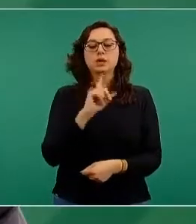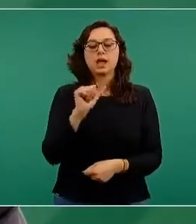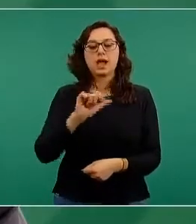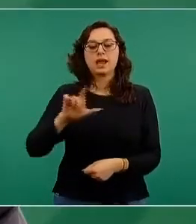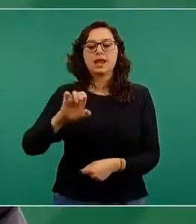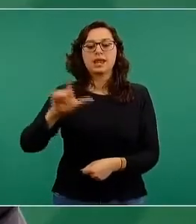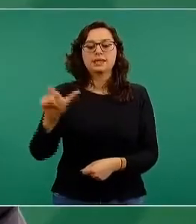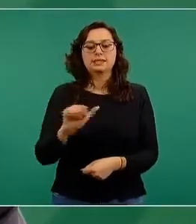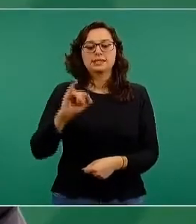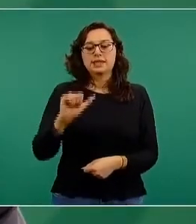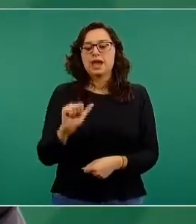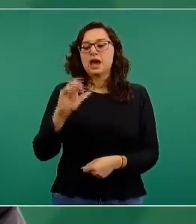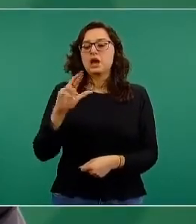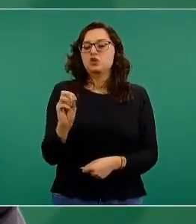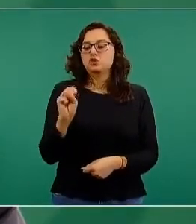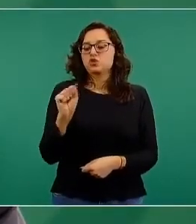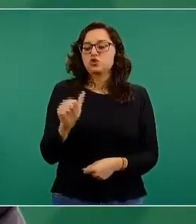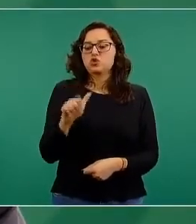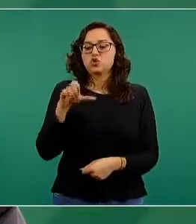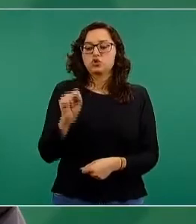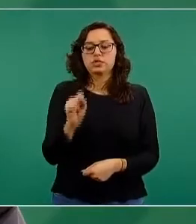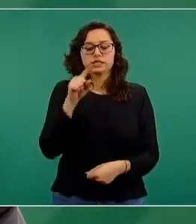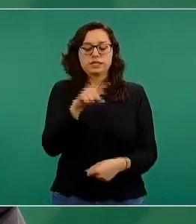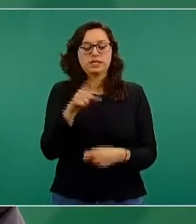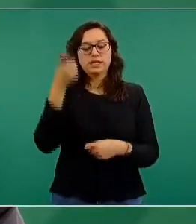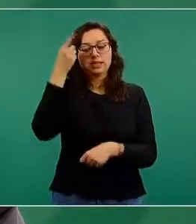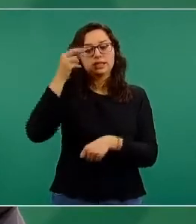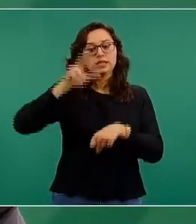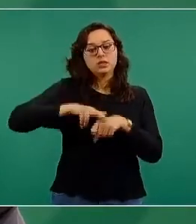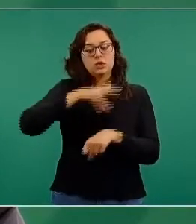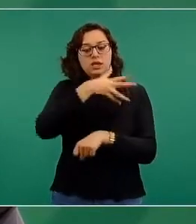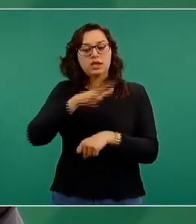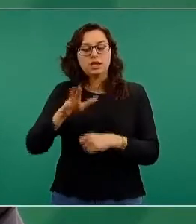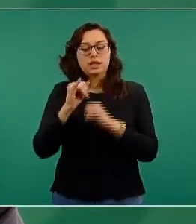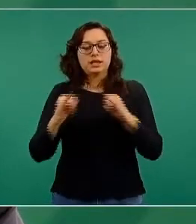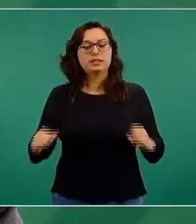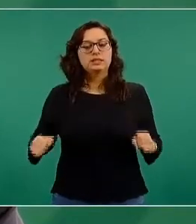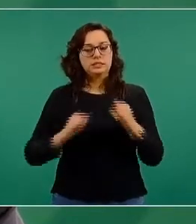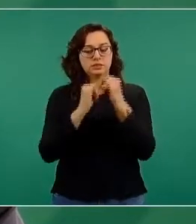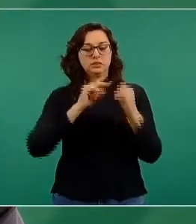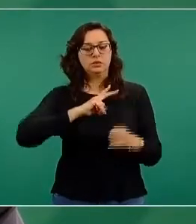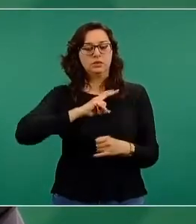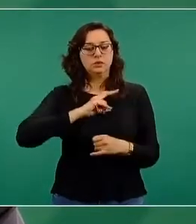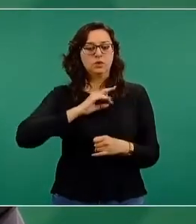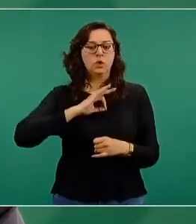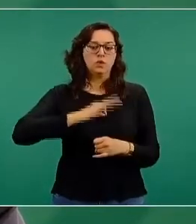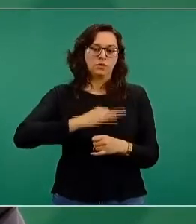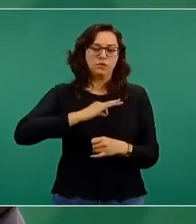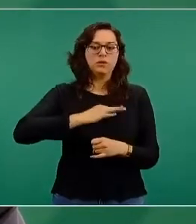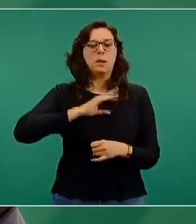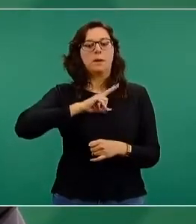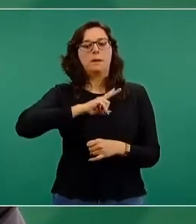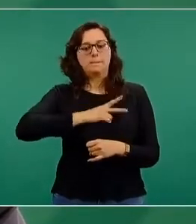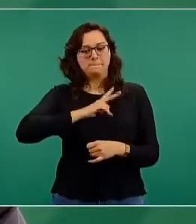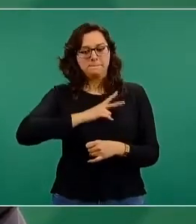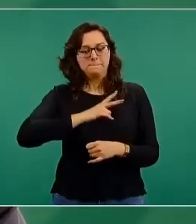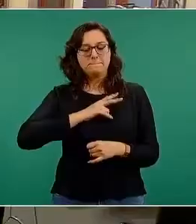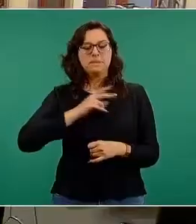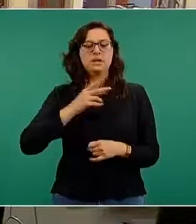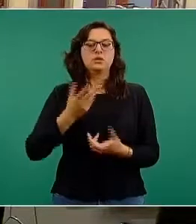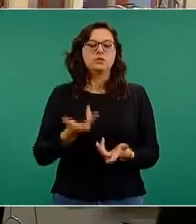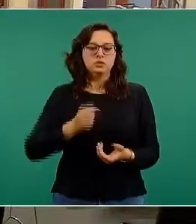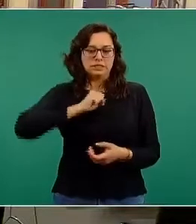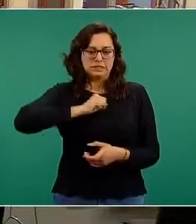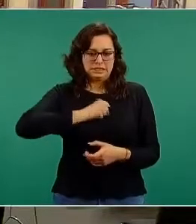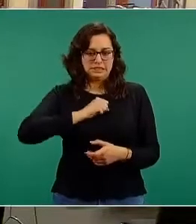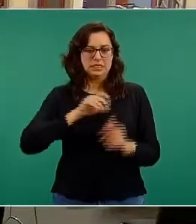para la Prevención y Control del VIH-Sida, que nos haga favor de presentar el primer segmento y enseguida yo presentaré